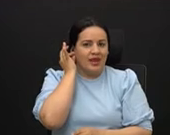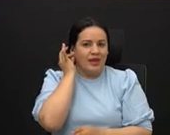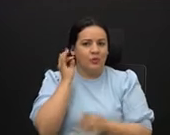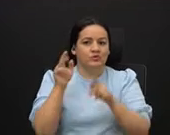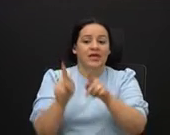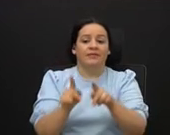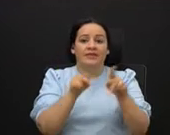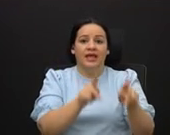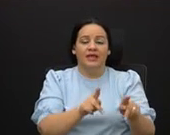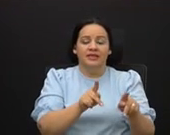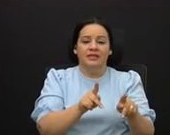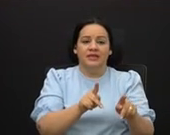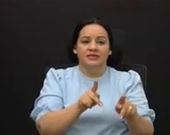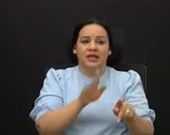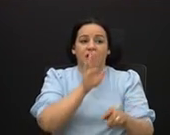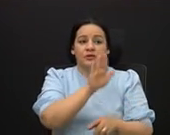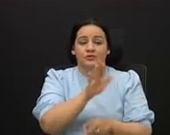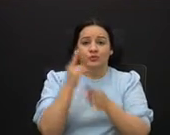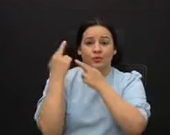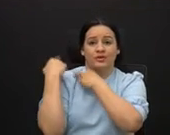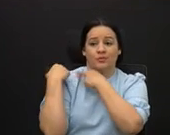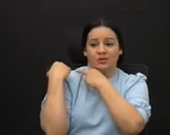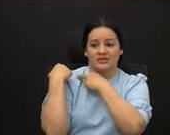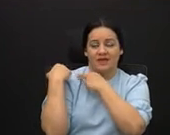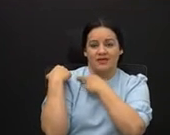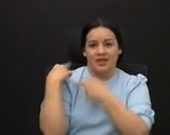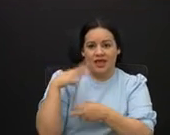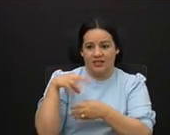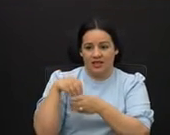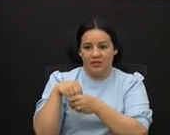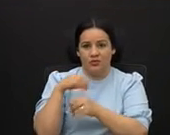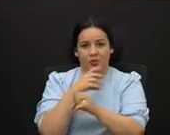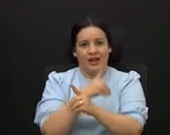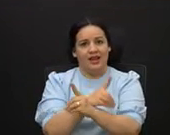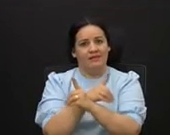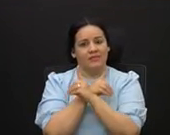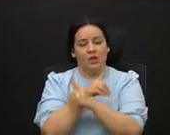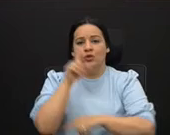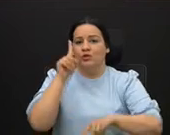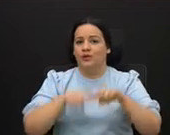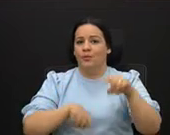funciones, por lo que no se podría imponer la sanción del